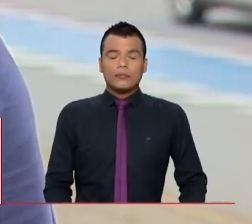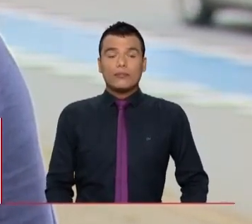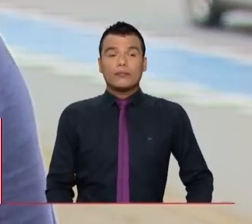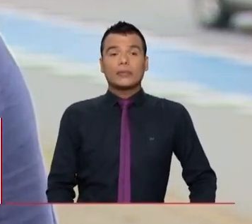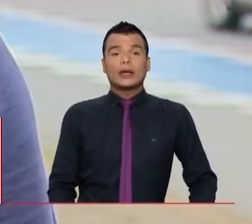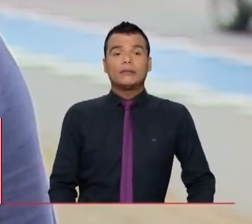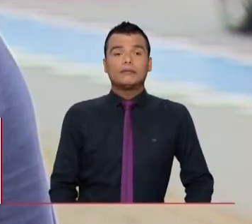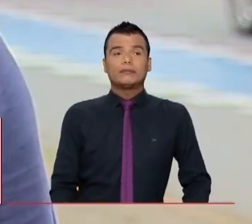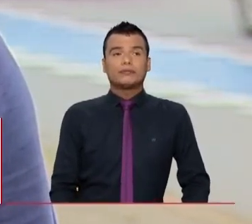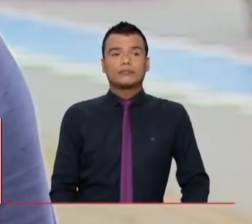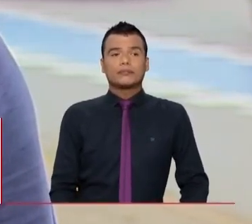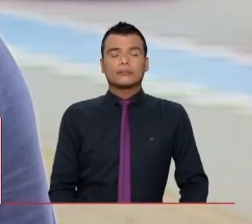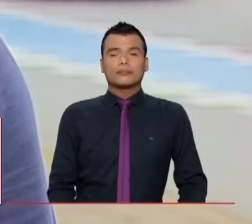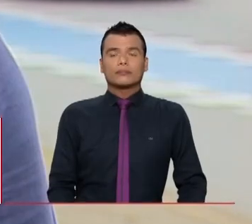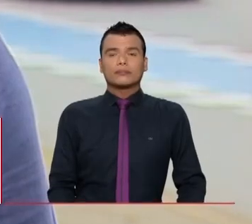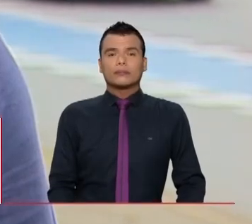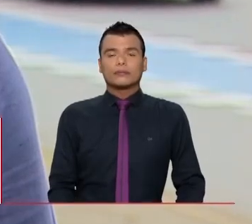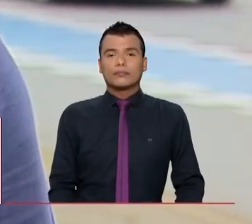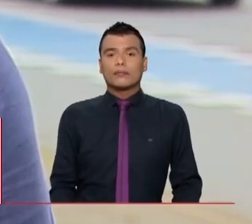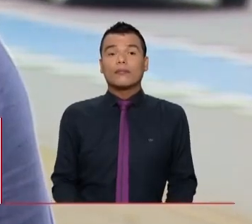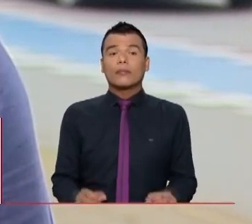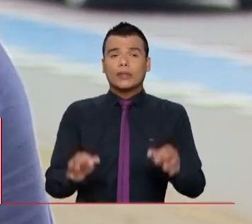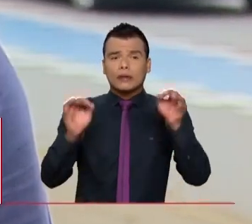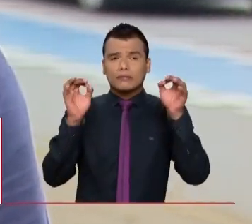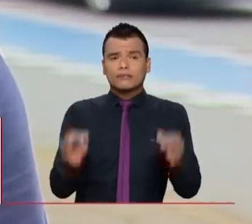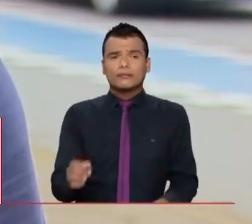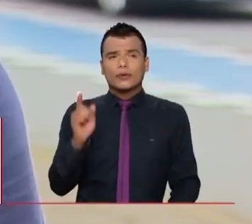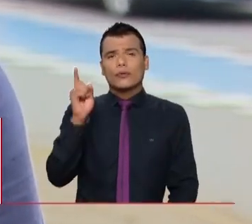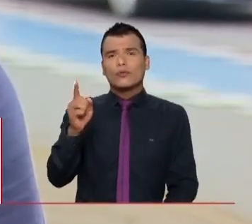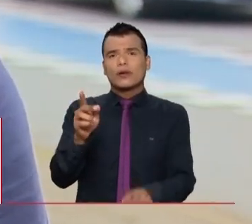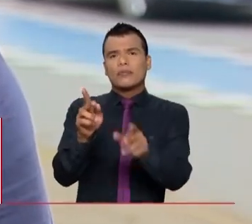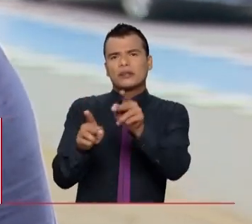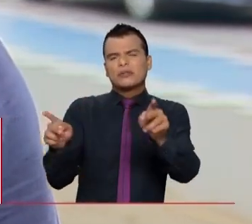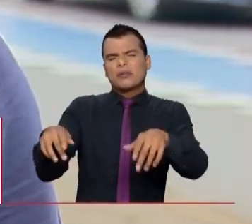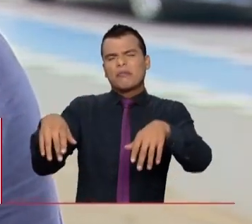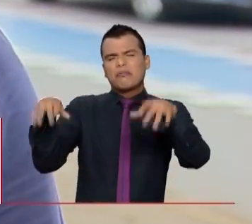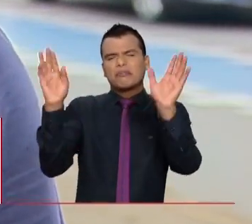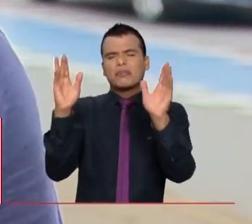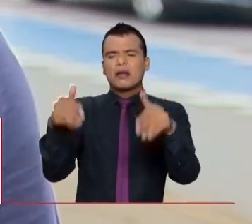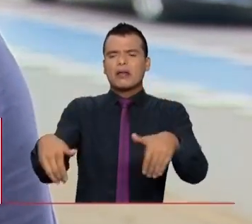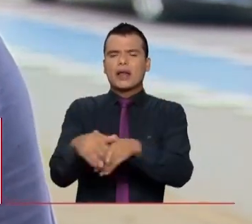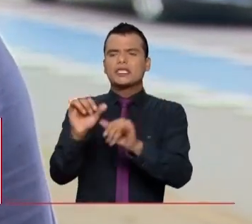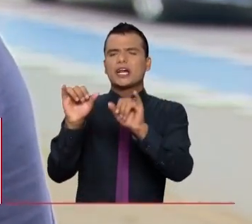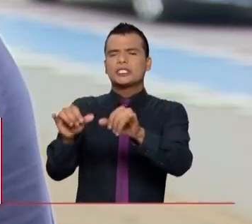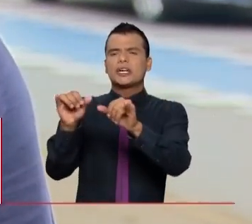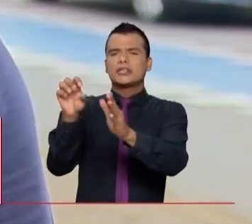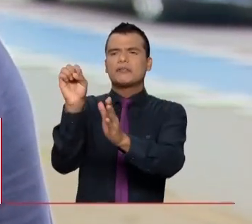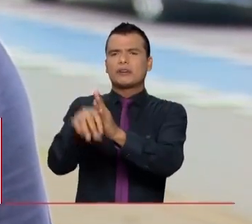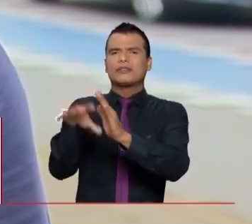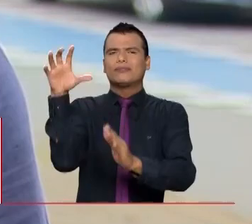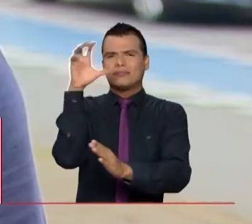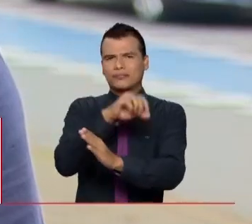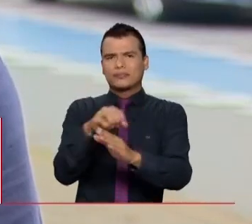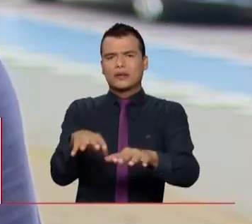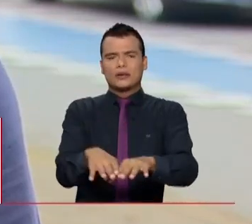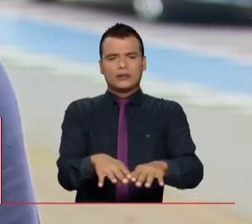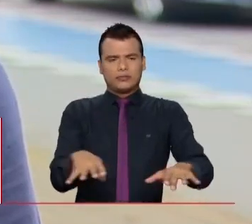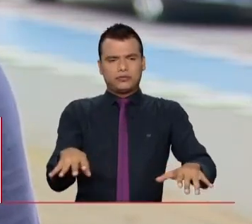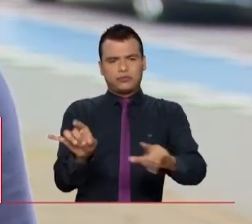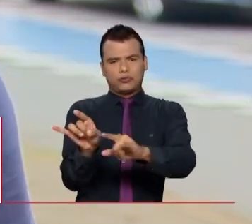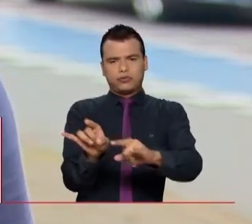Fueron causa de la inadecuada o la mala disposición de residuos sólidos sobre las vías. Esto generó los taponamientos de los